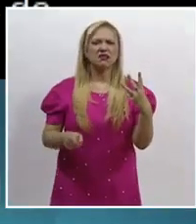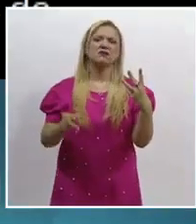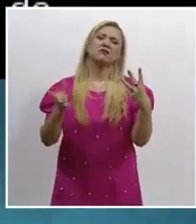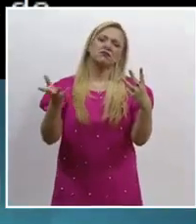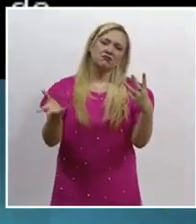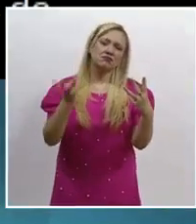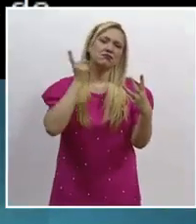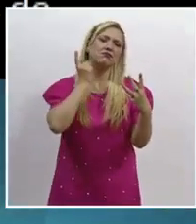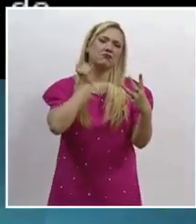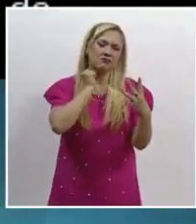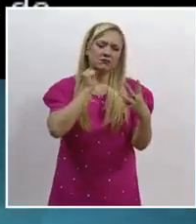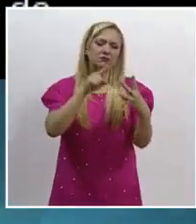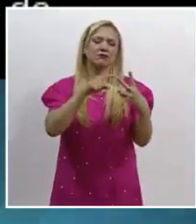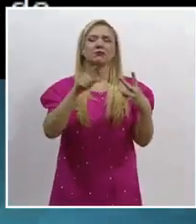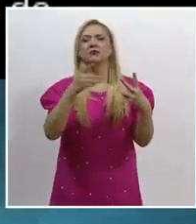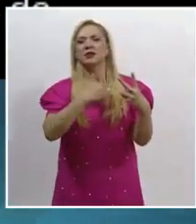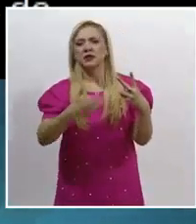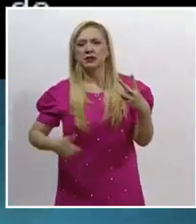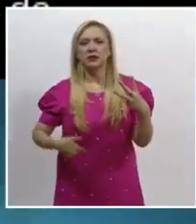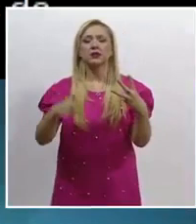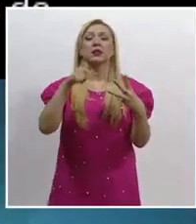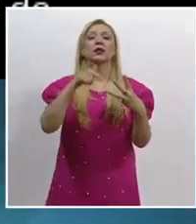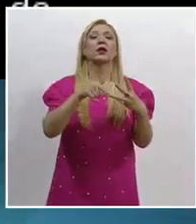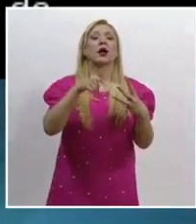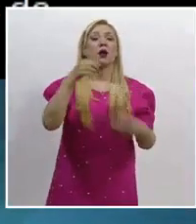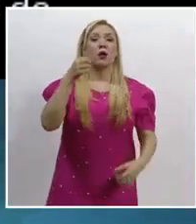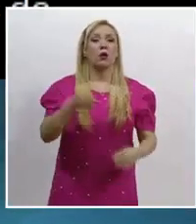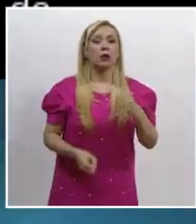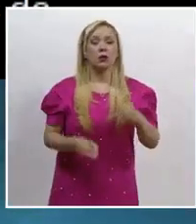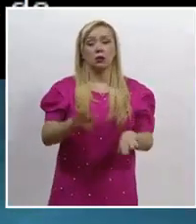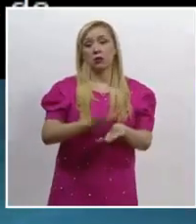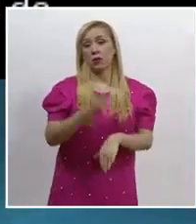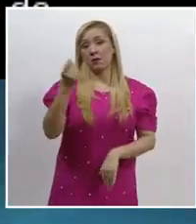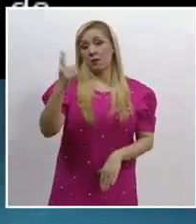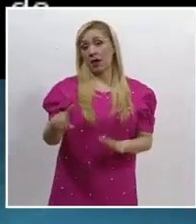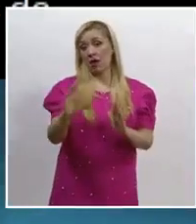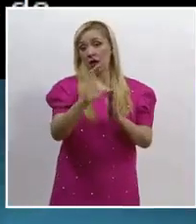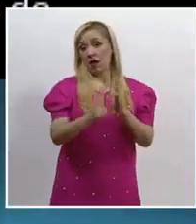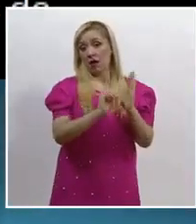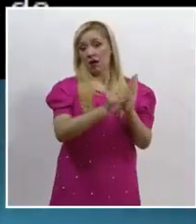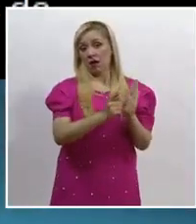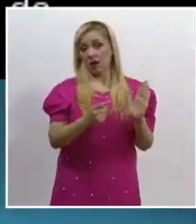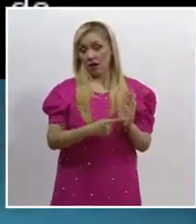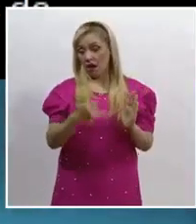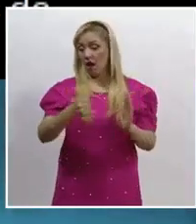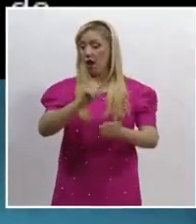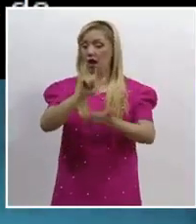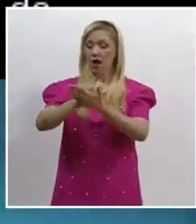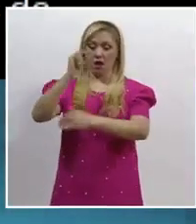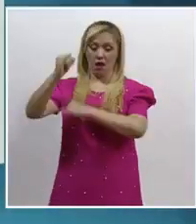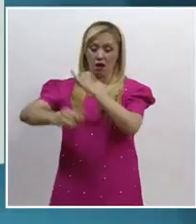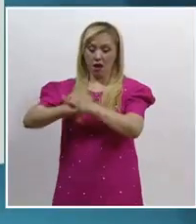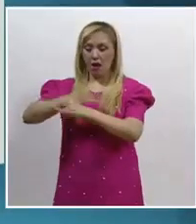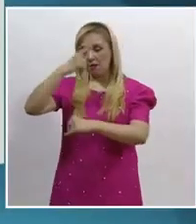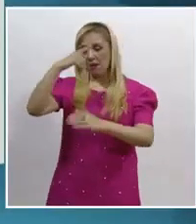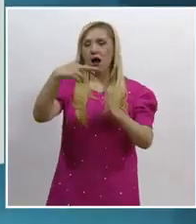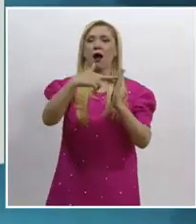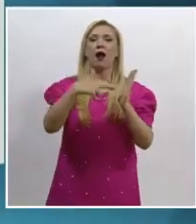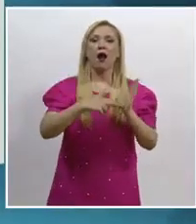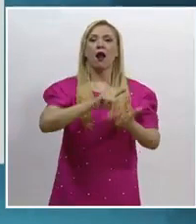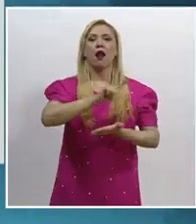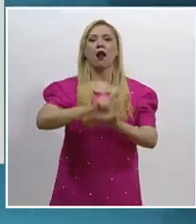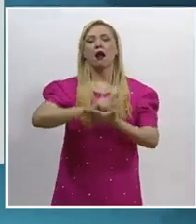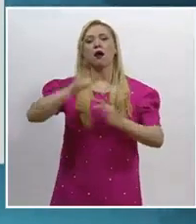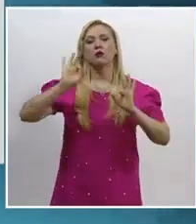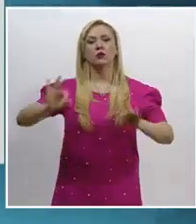de paridad emerge como un parámetro de validez que emana del mandato constitucional y convencional de establecer normas para garantizar